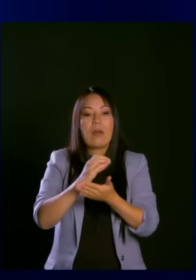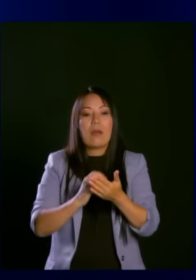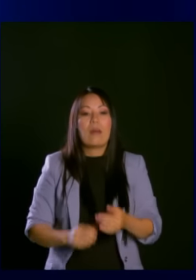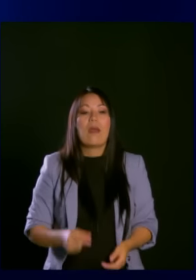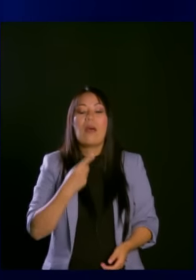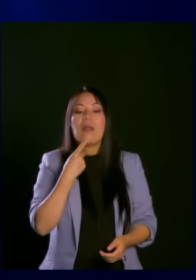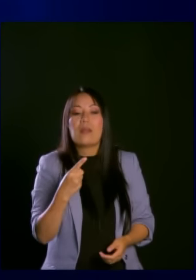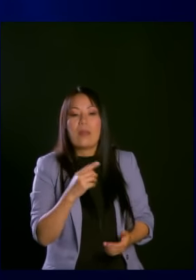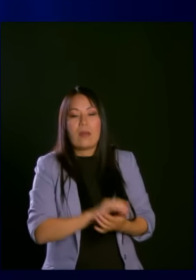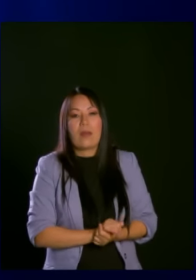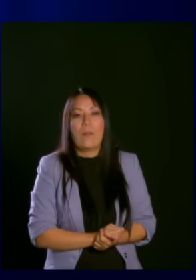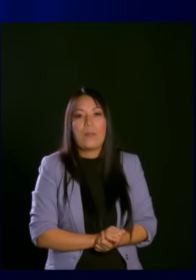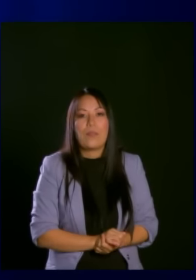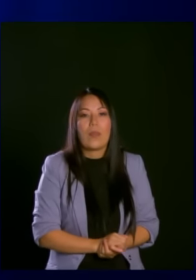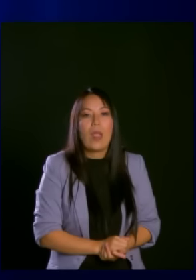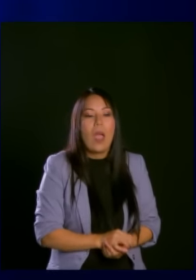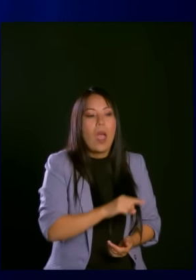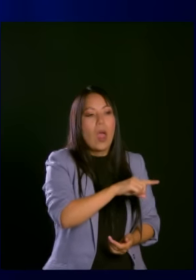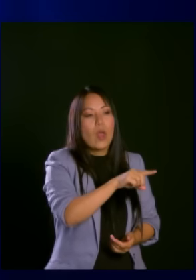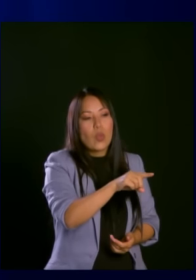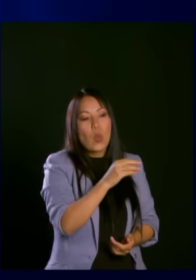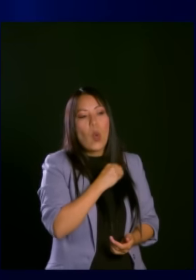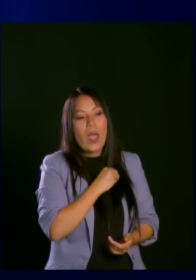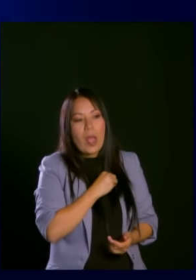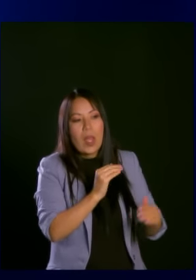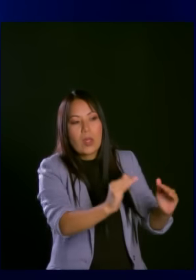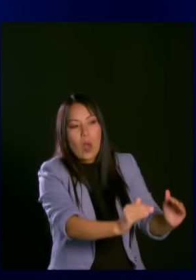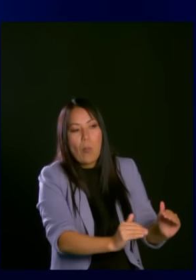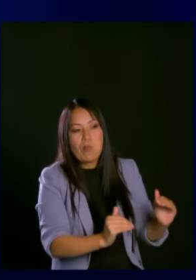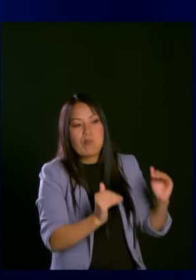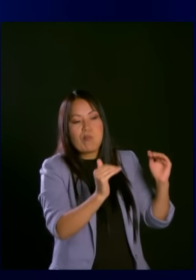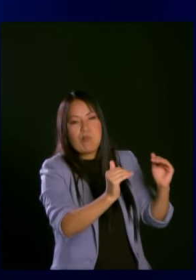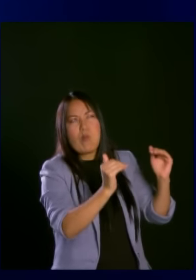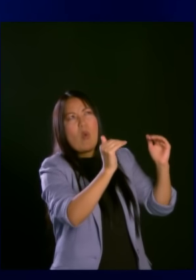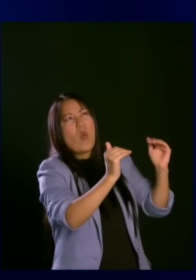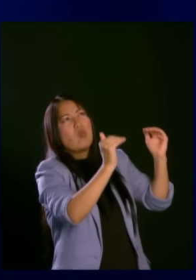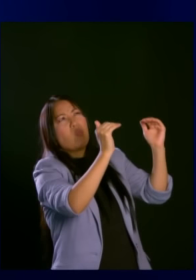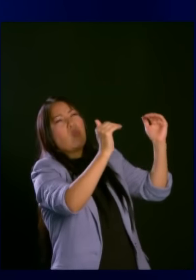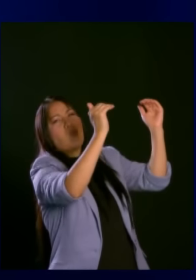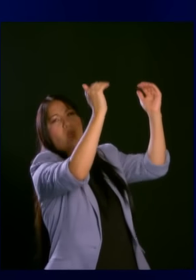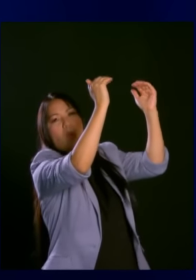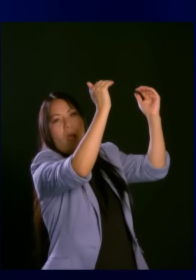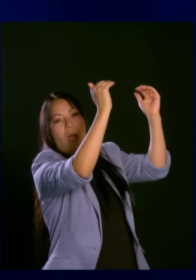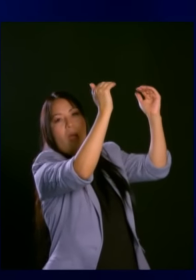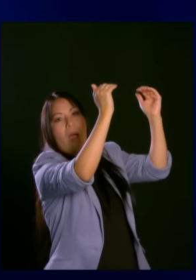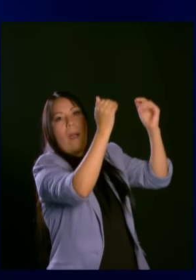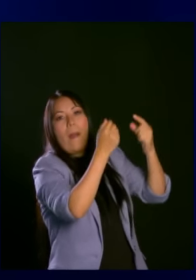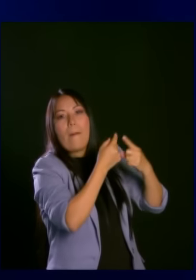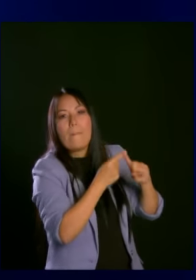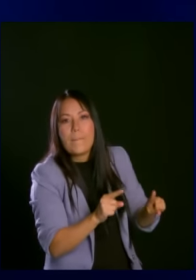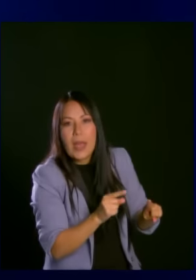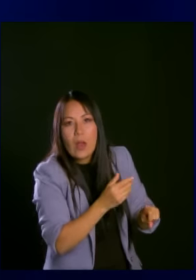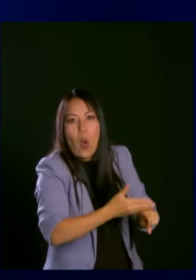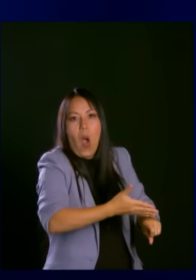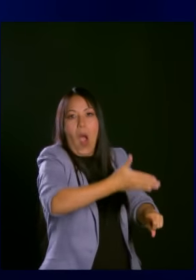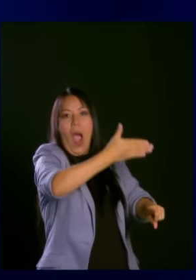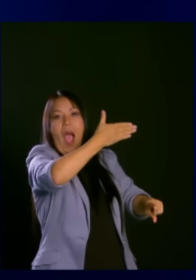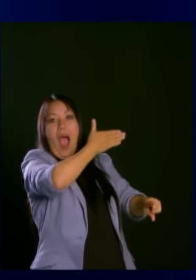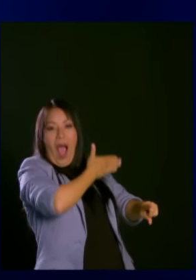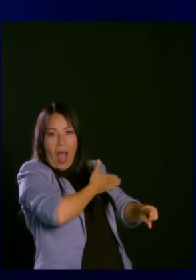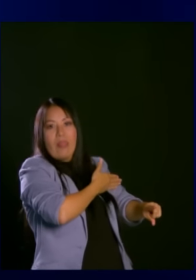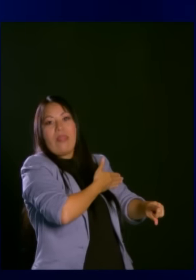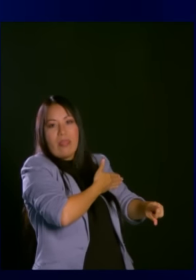no se sienta primero? ¿Qué es lo que hay que hacer primero? A ver, todos, ¿qué hay que hacer primero?